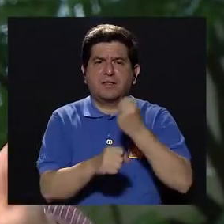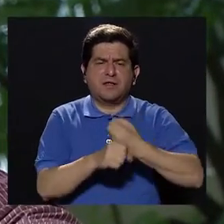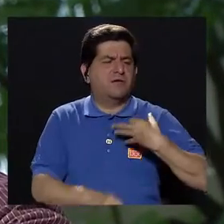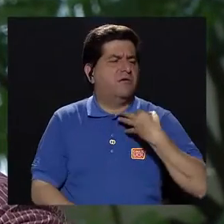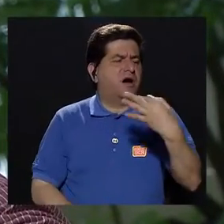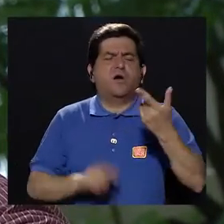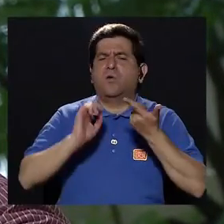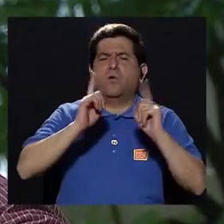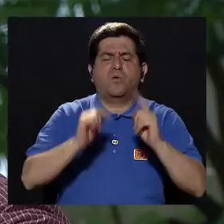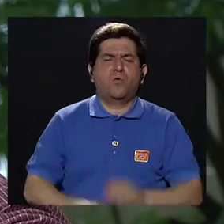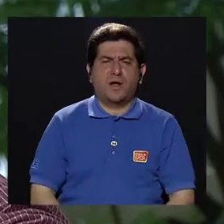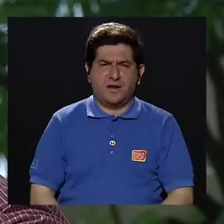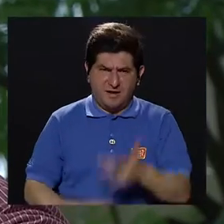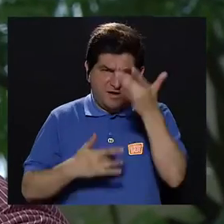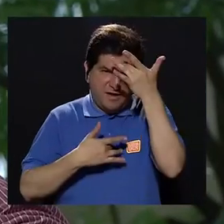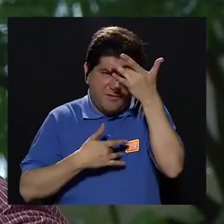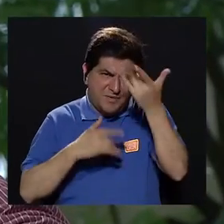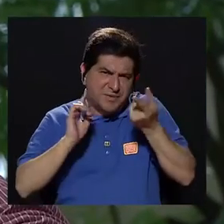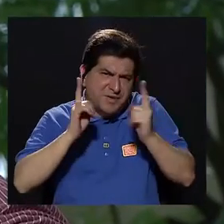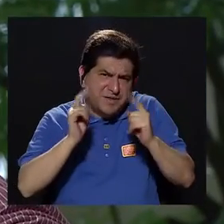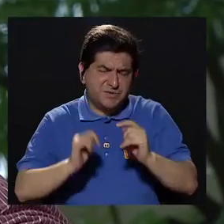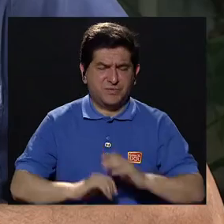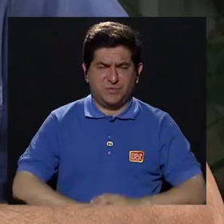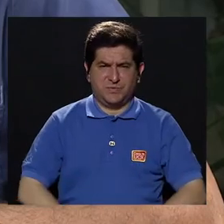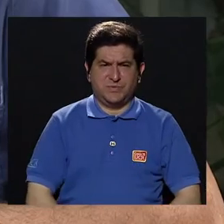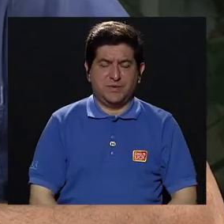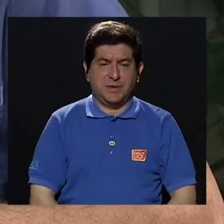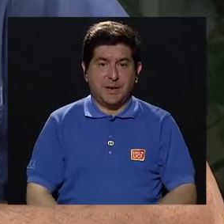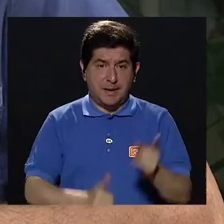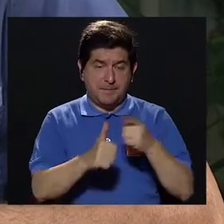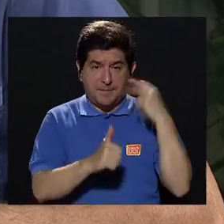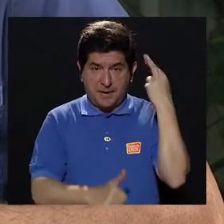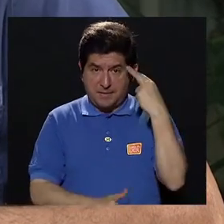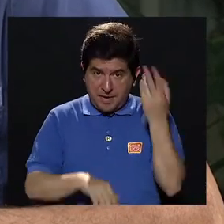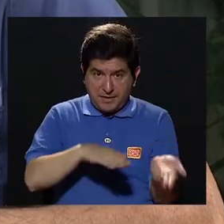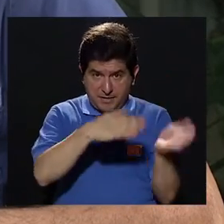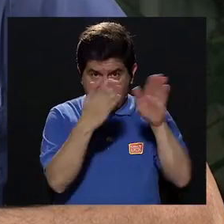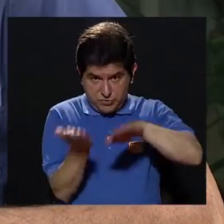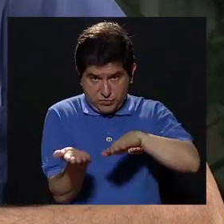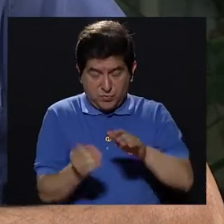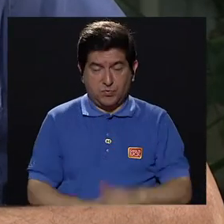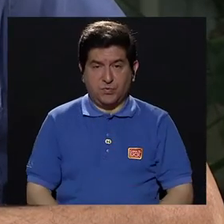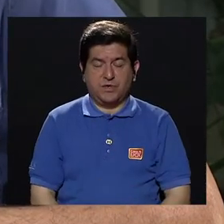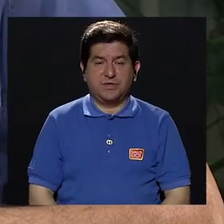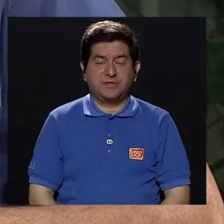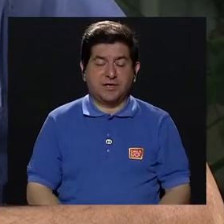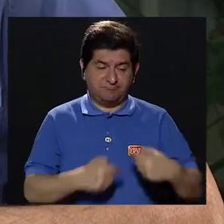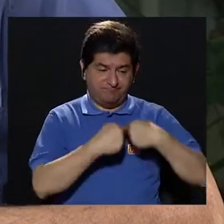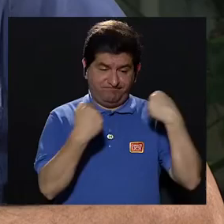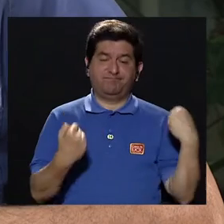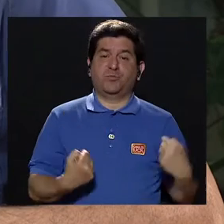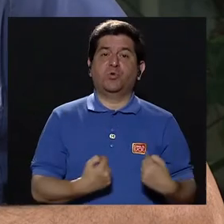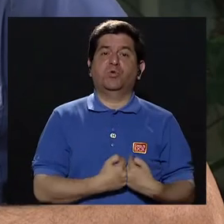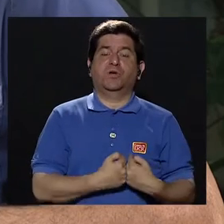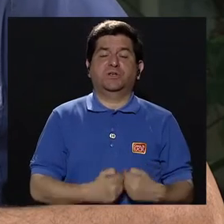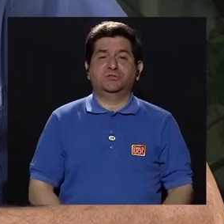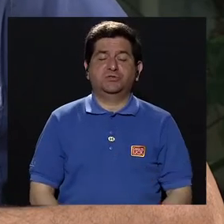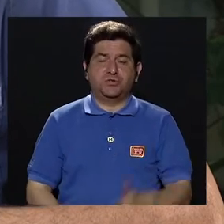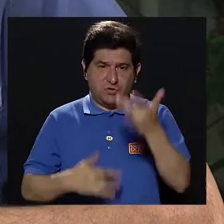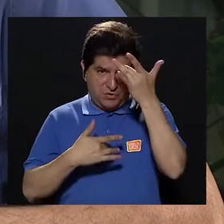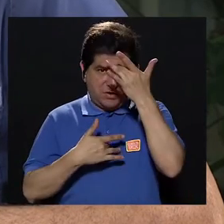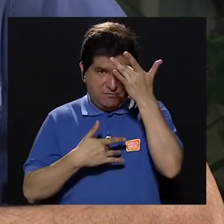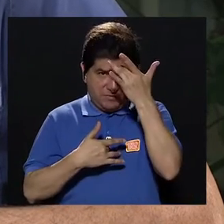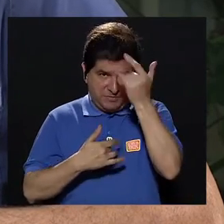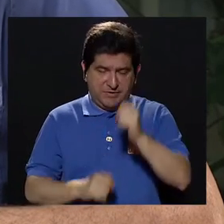su trabajo más cotidiano? ¿Con qué patologías? La primera causa de muerte, la atención del corazón,